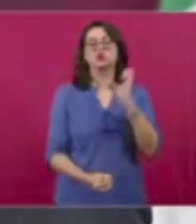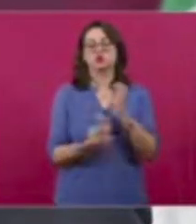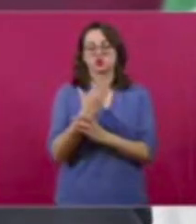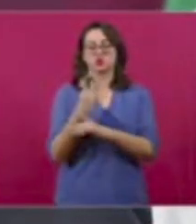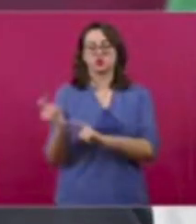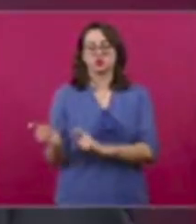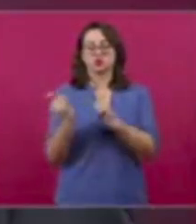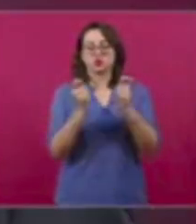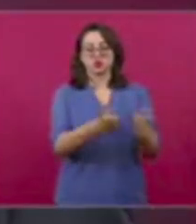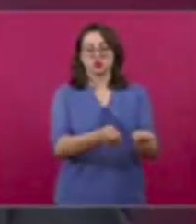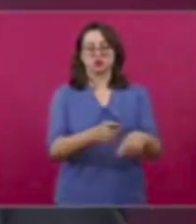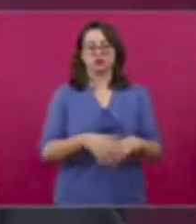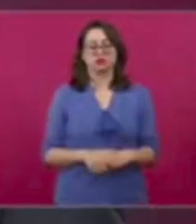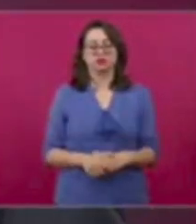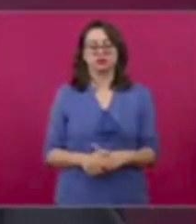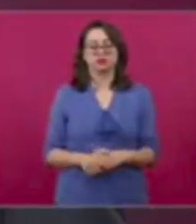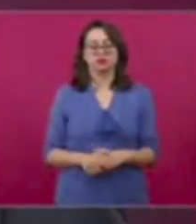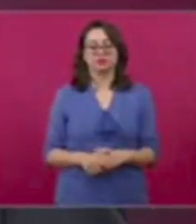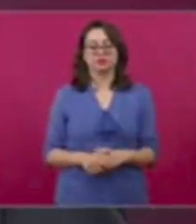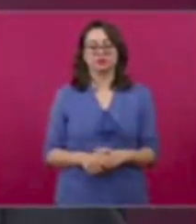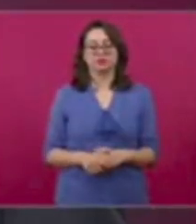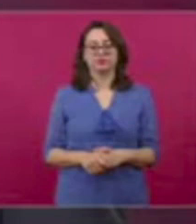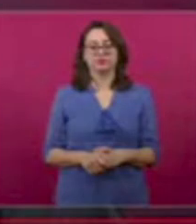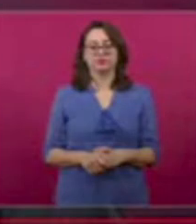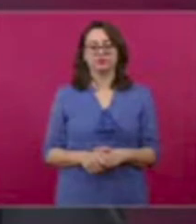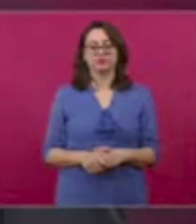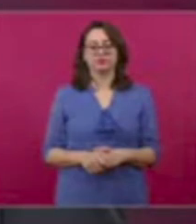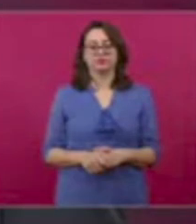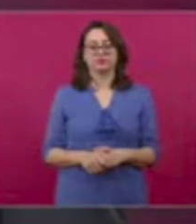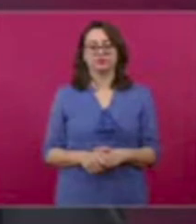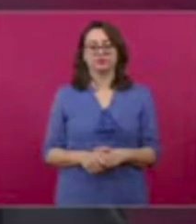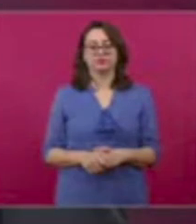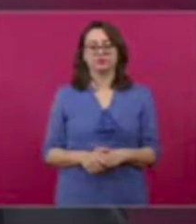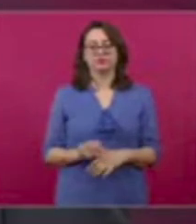la secretaria de Gobernación en sustitución